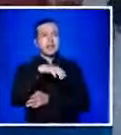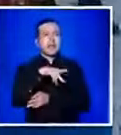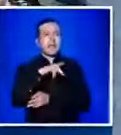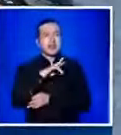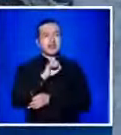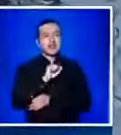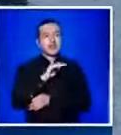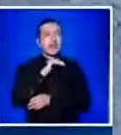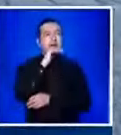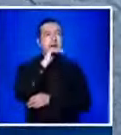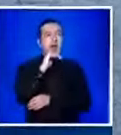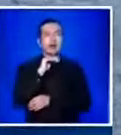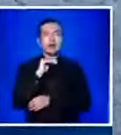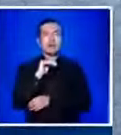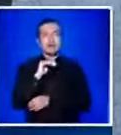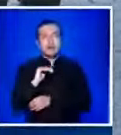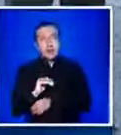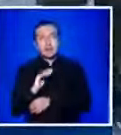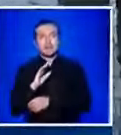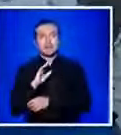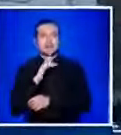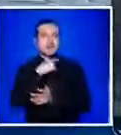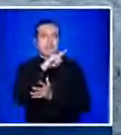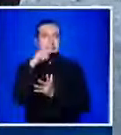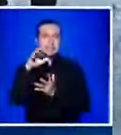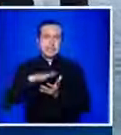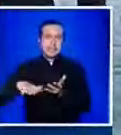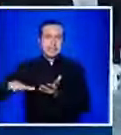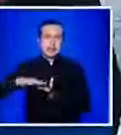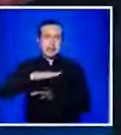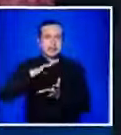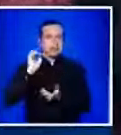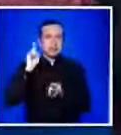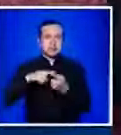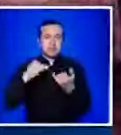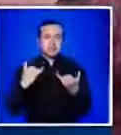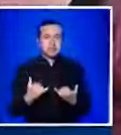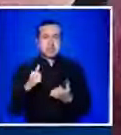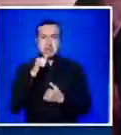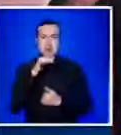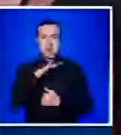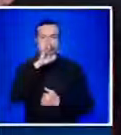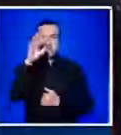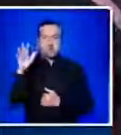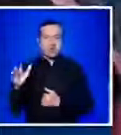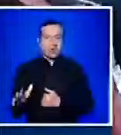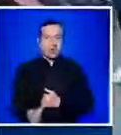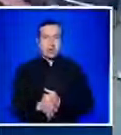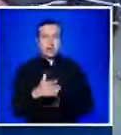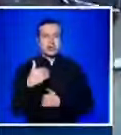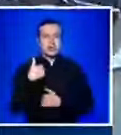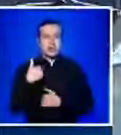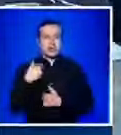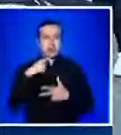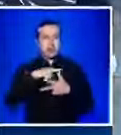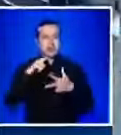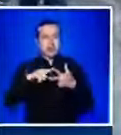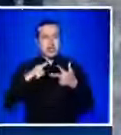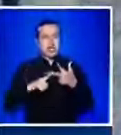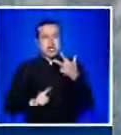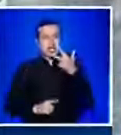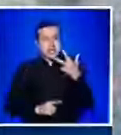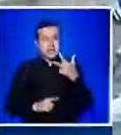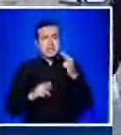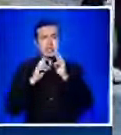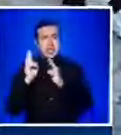el Paraíso Alto, pero realmente aquí no tenemos agua. Tenemos tres vertientes que prácticamente pueden abastecer nuestro barrio,